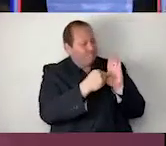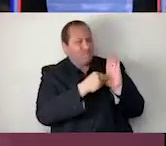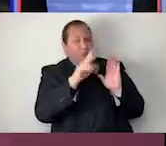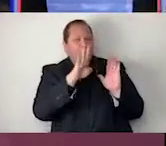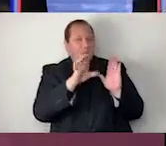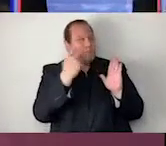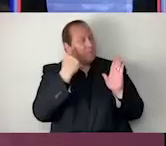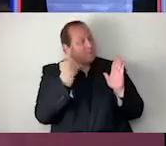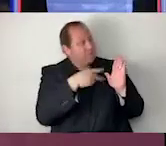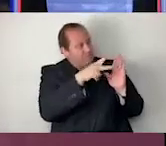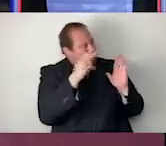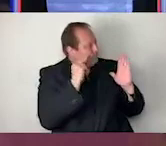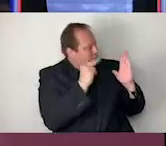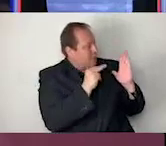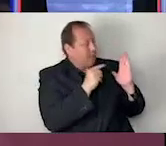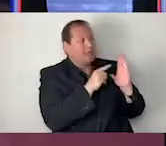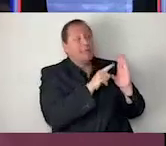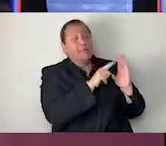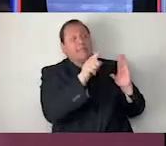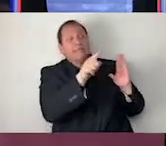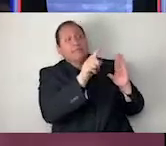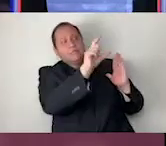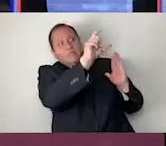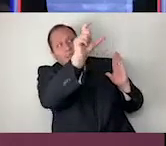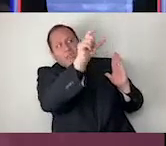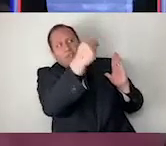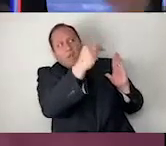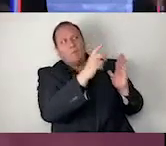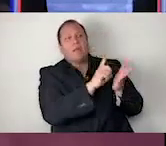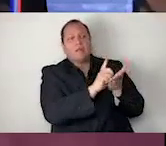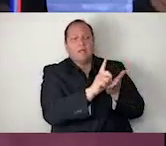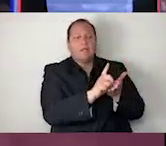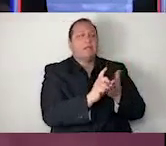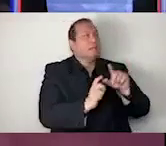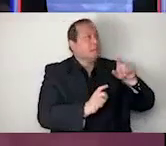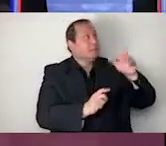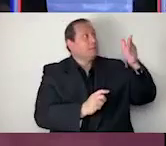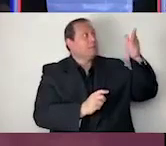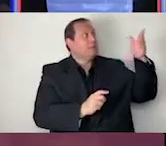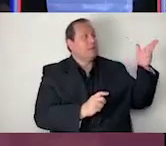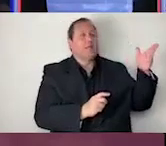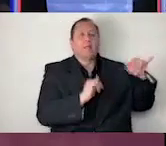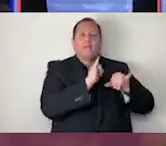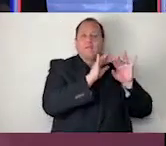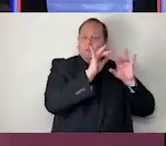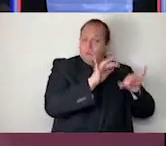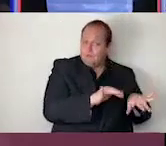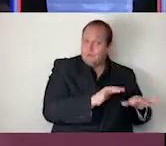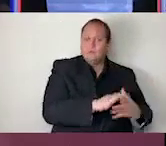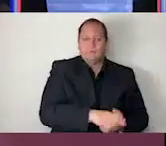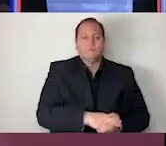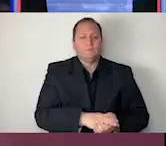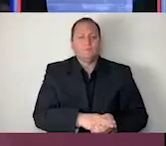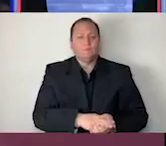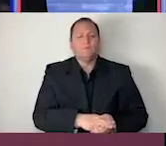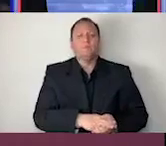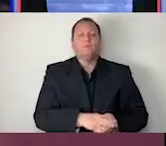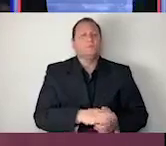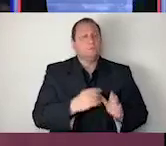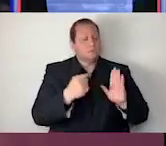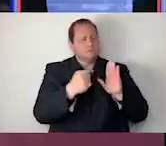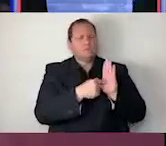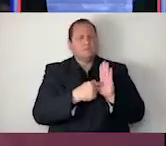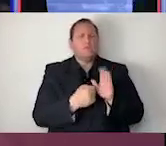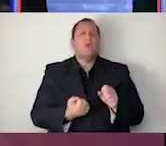el domicilio el chino y los datos adicionales aquí son avisos de suspensión que colocó la